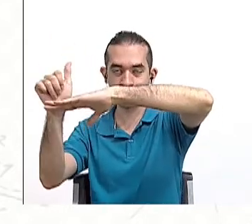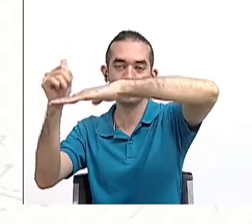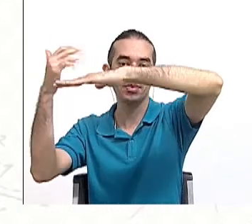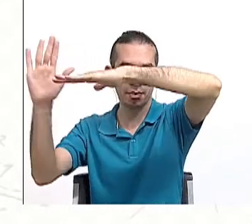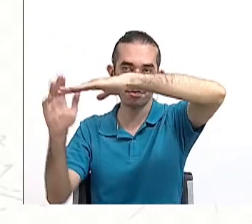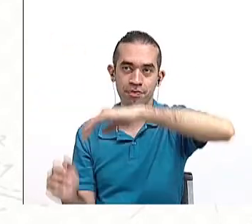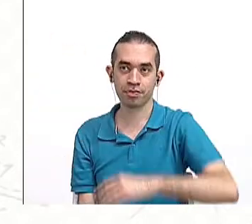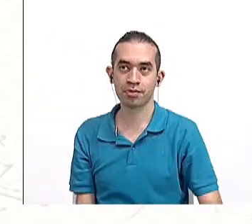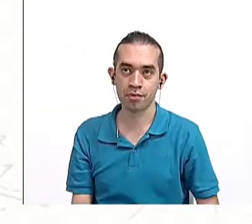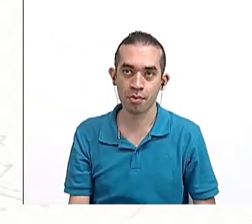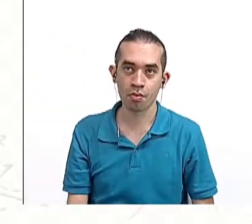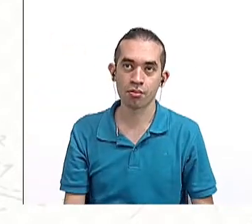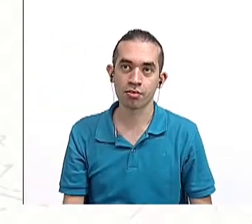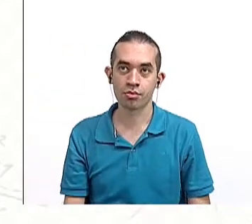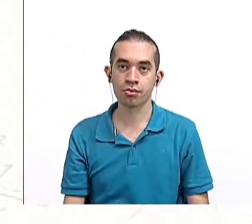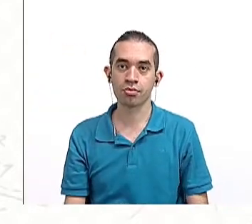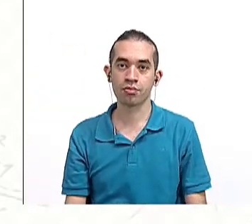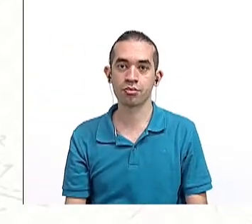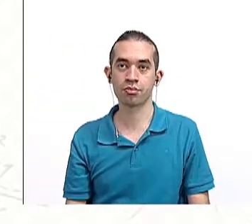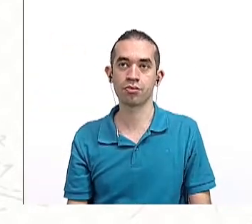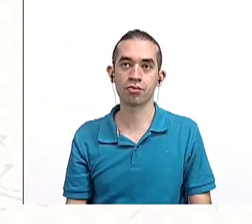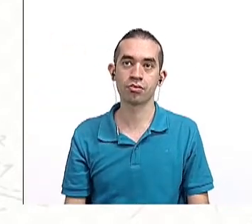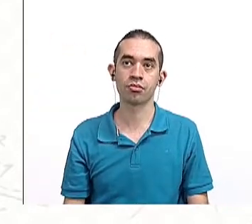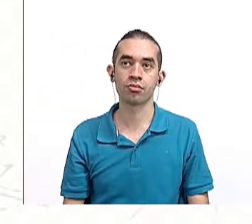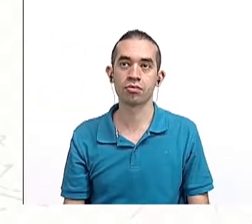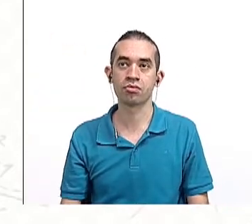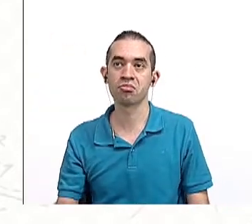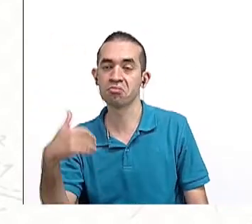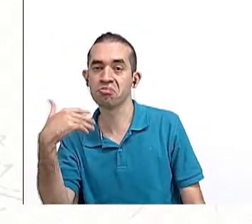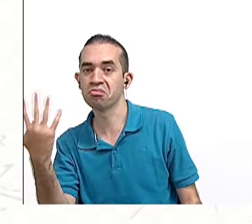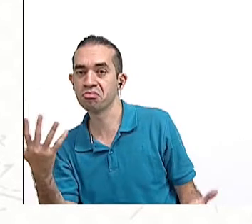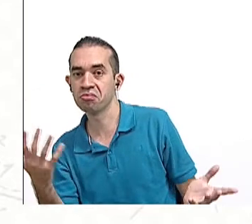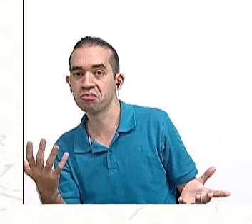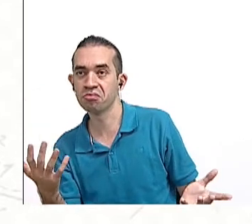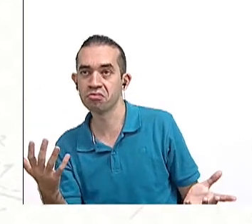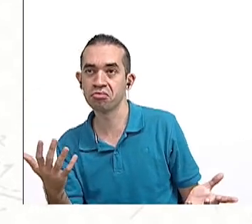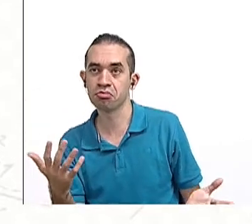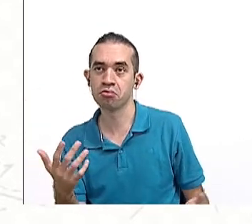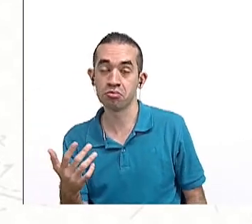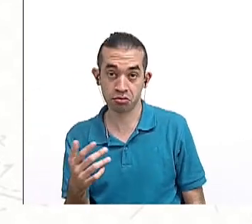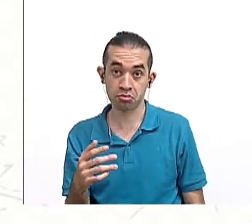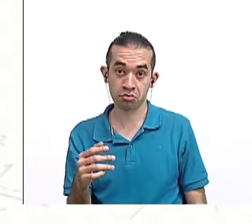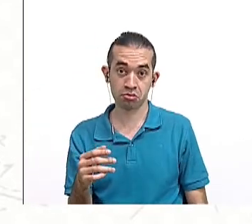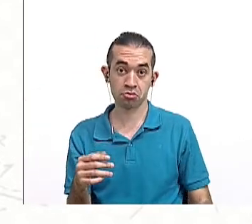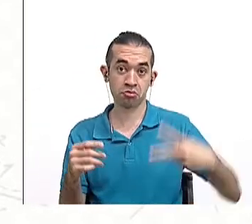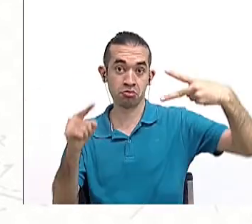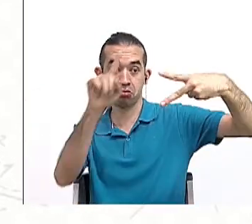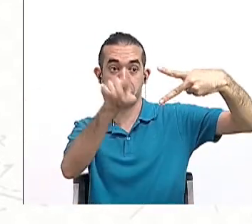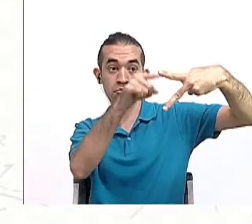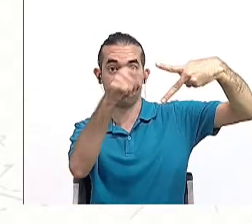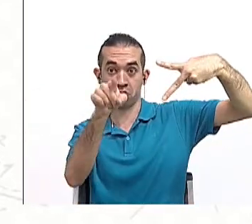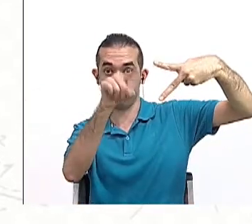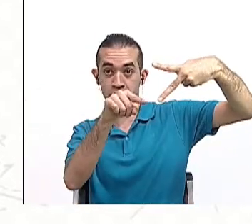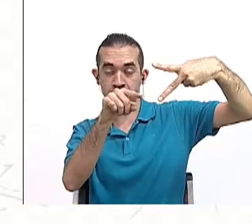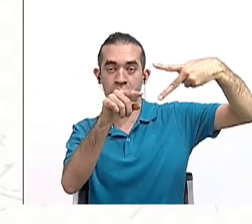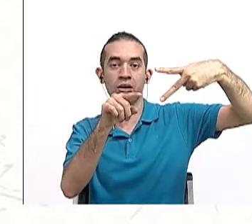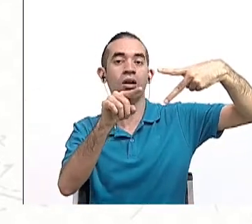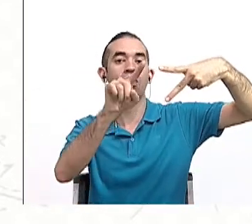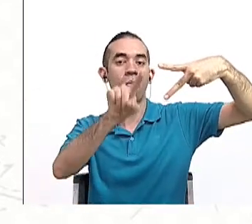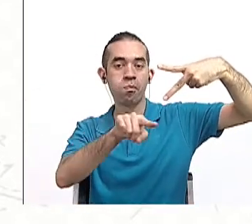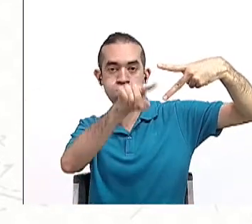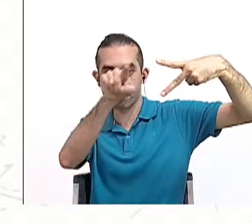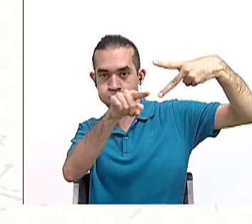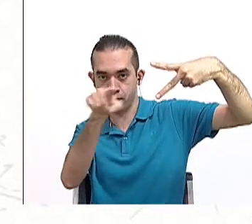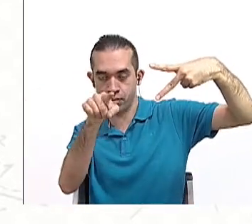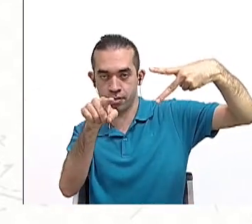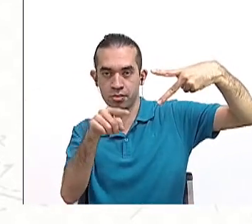tenemos lo que es el primero quién sigue ahora vamos con cita pues parece tener su valor perfecto como